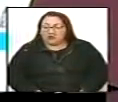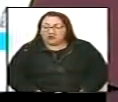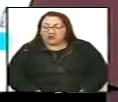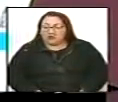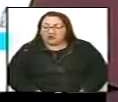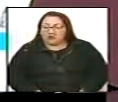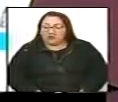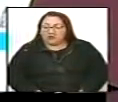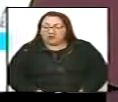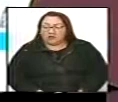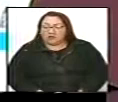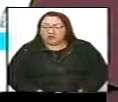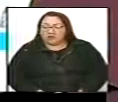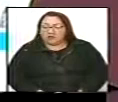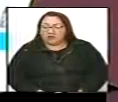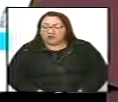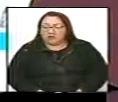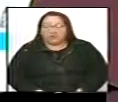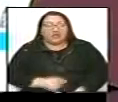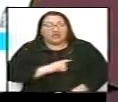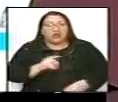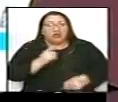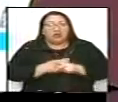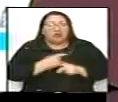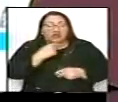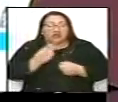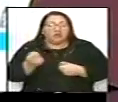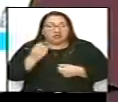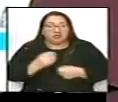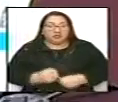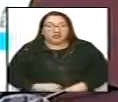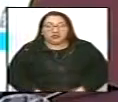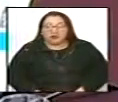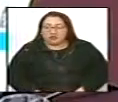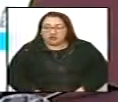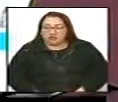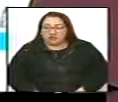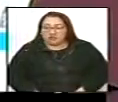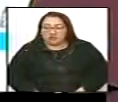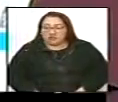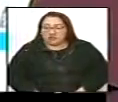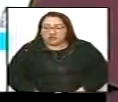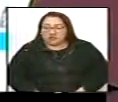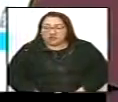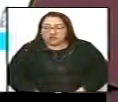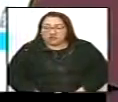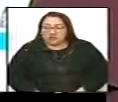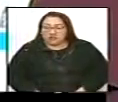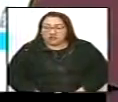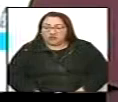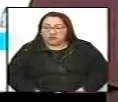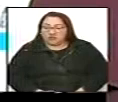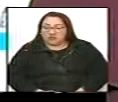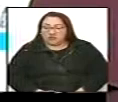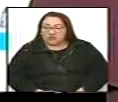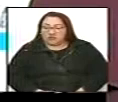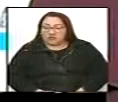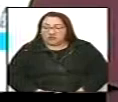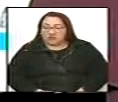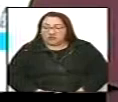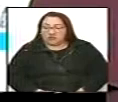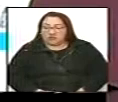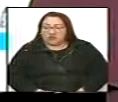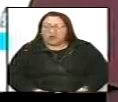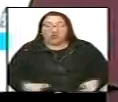Denuncia de la Fiscal de la Nación a Chávarri Vallejos por la participación del denunciado Pedro Chávarri Vallejos en el acto del deslacrado de la